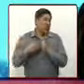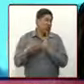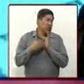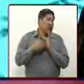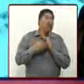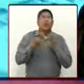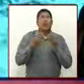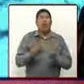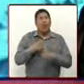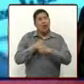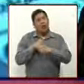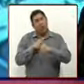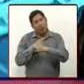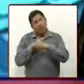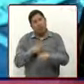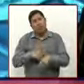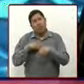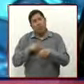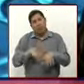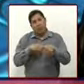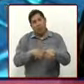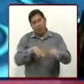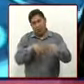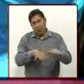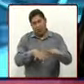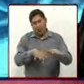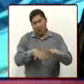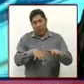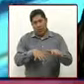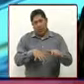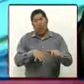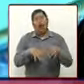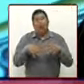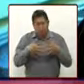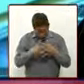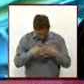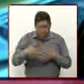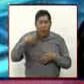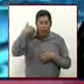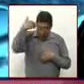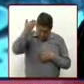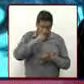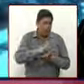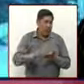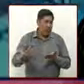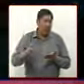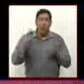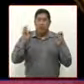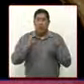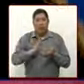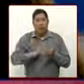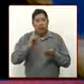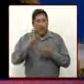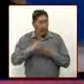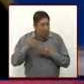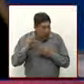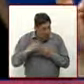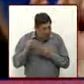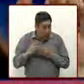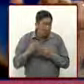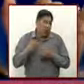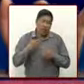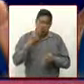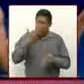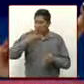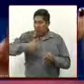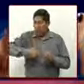Miren, hay anuncios de movilizaciones, sí, ¿no? Para las de bloqueos semana, para la próxima de bloqueos semana, bloqueos y todo por la escasez del dólar, por el combustible. Y yo